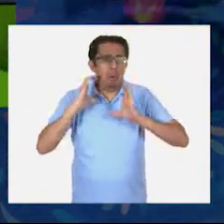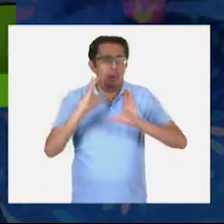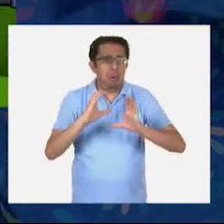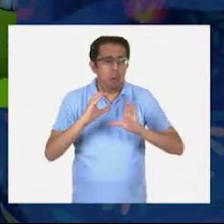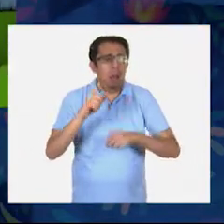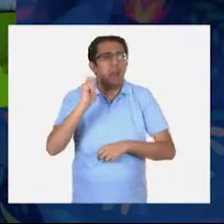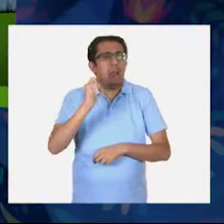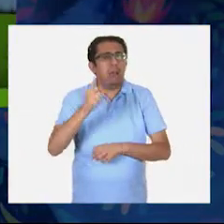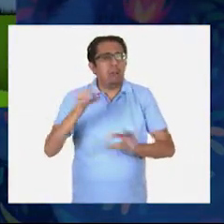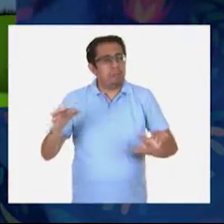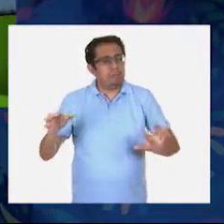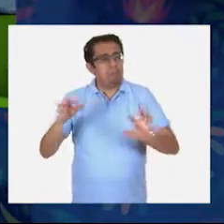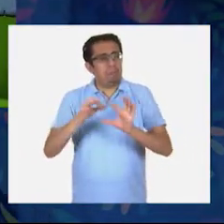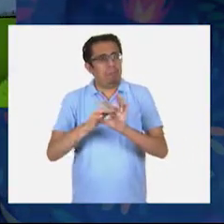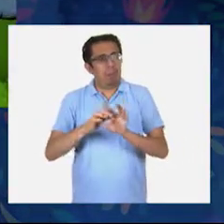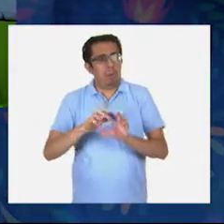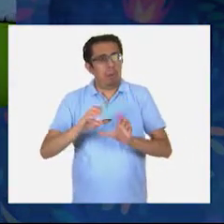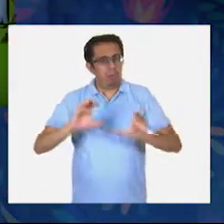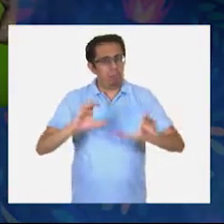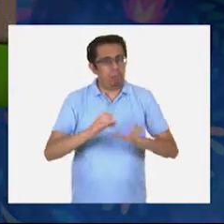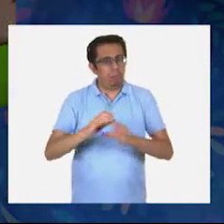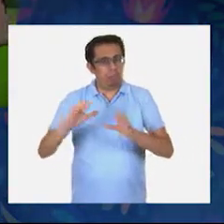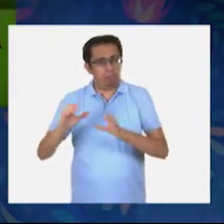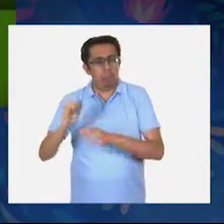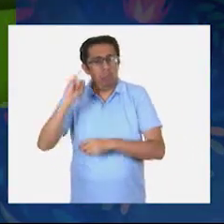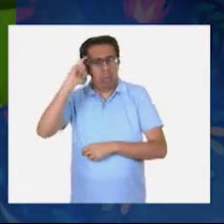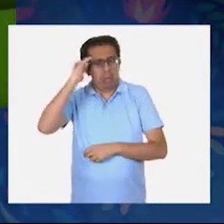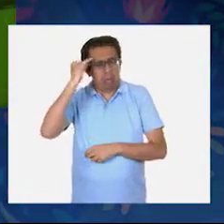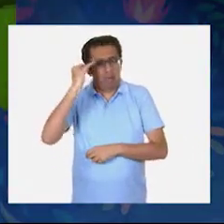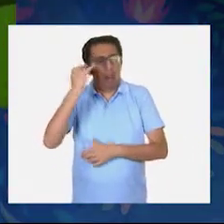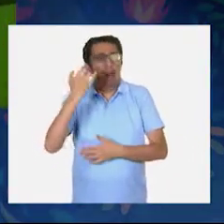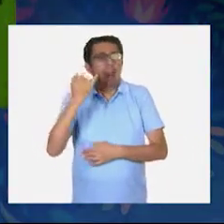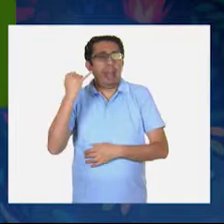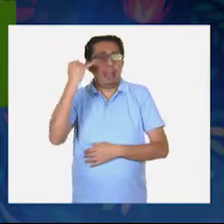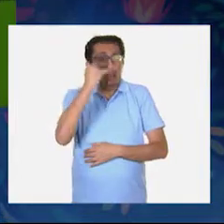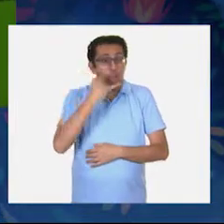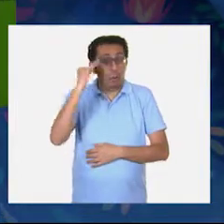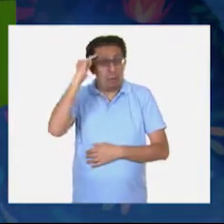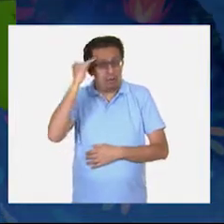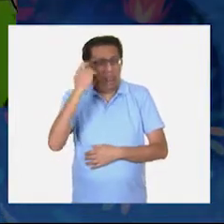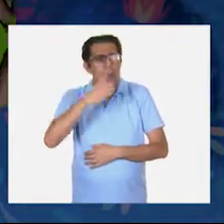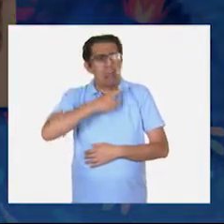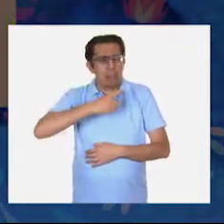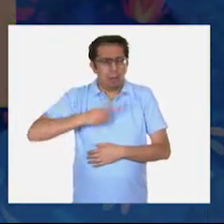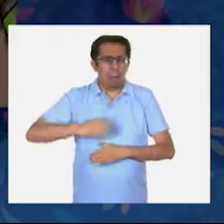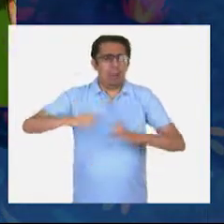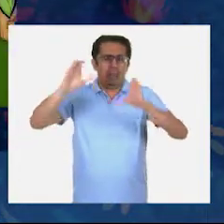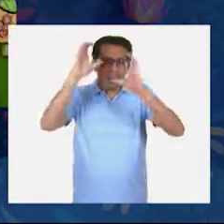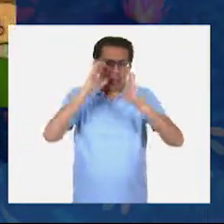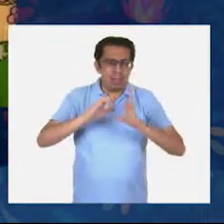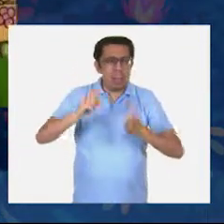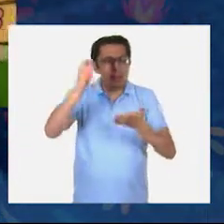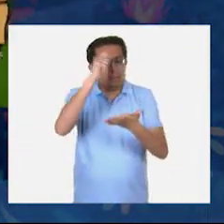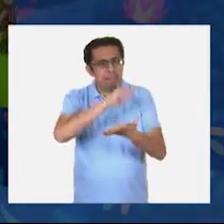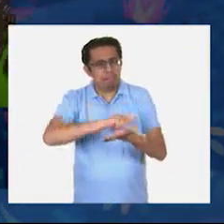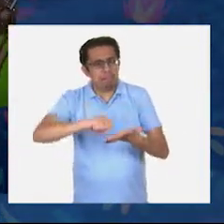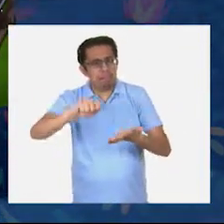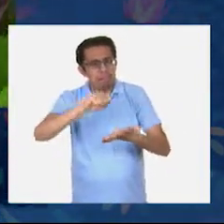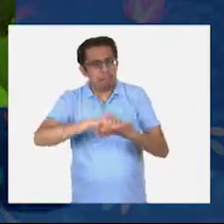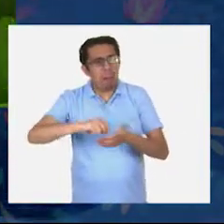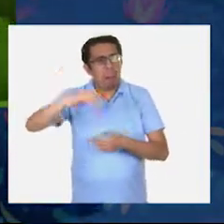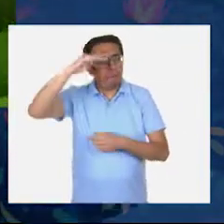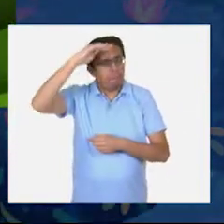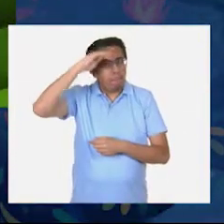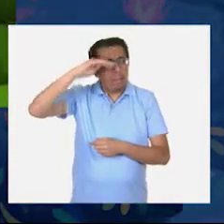todos los pueblos de México. Debemos cantar en todas ellas, escribir en todas ellas, pensar en